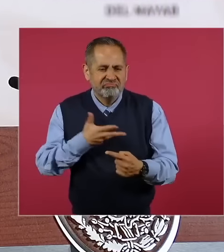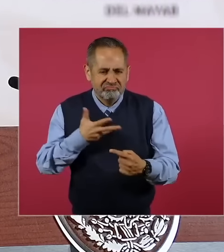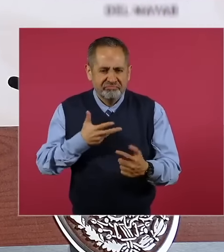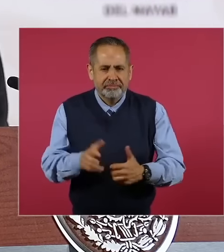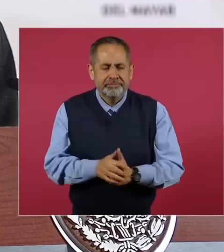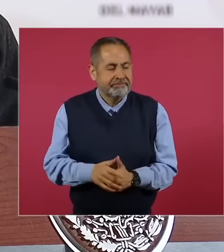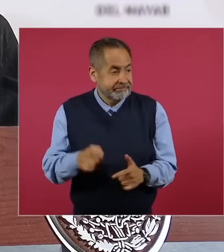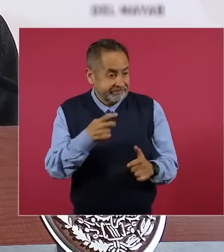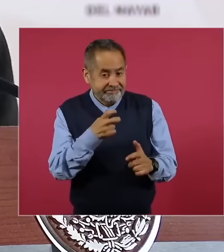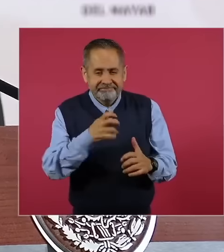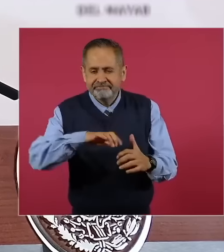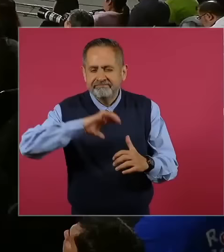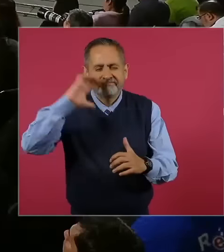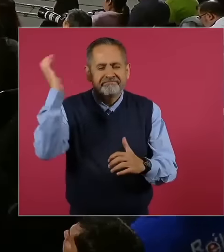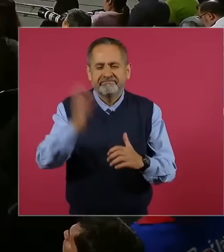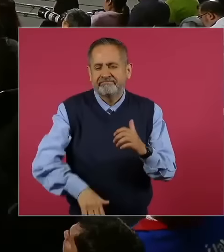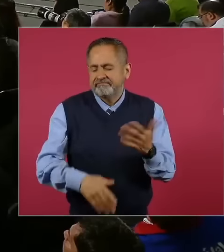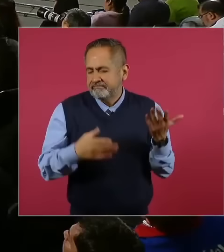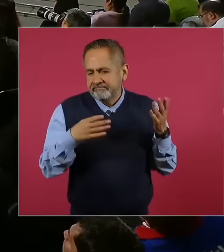se acabó.